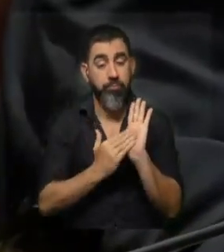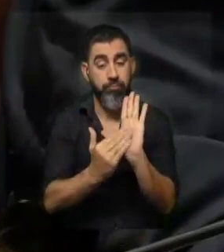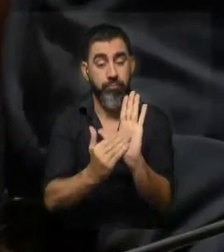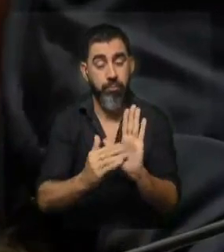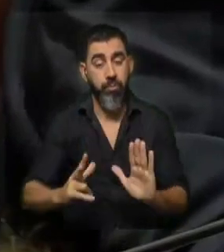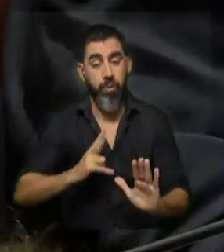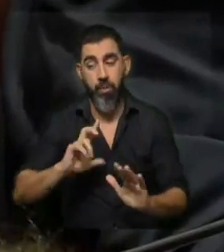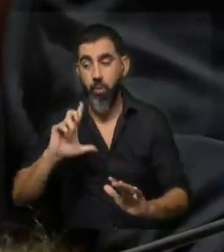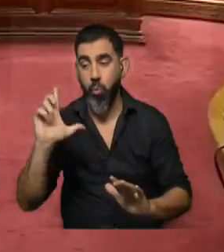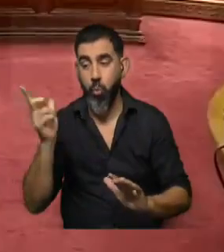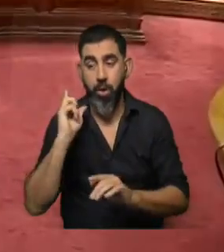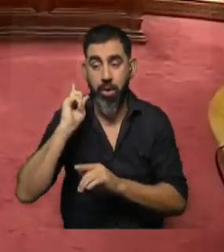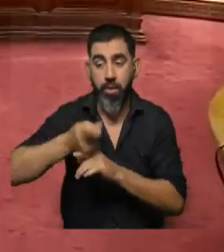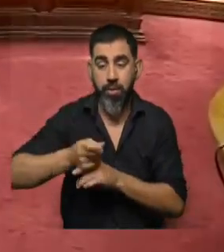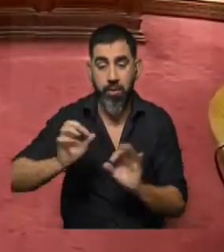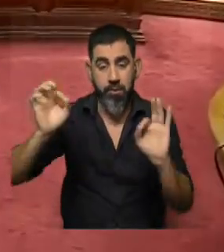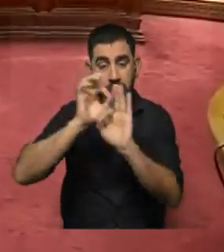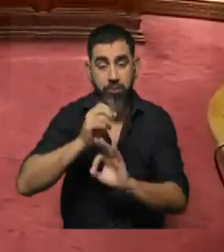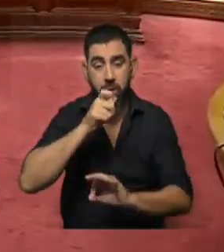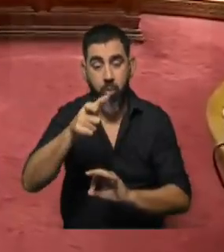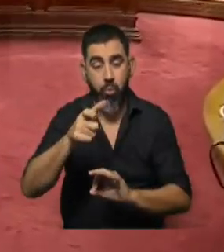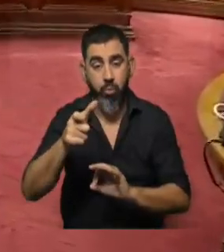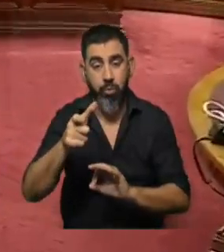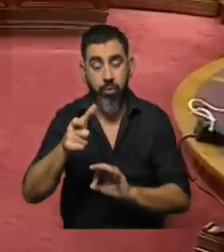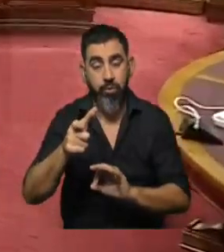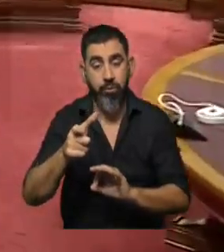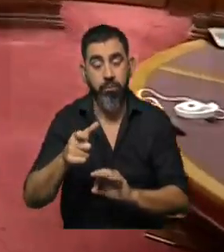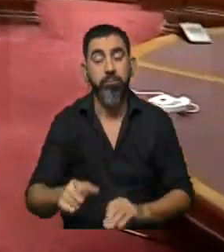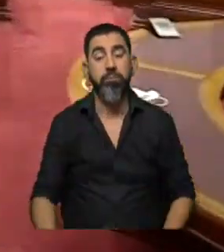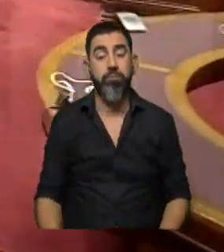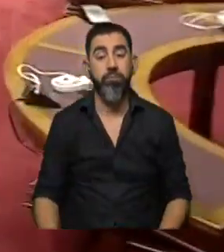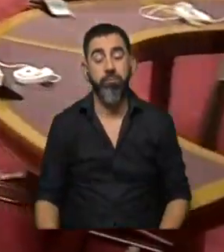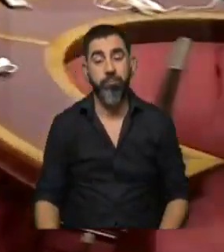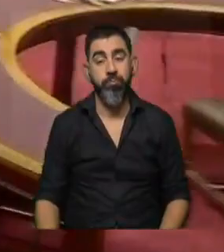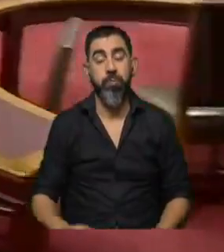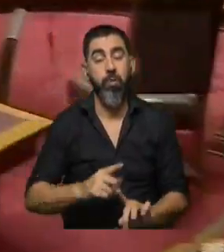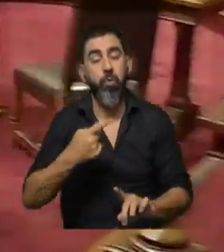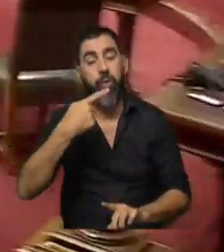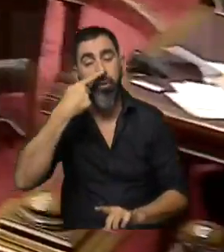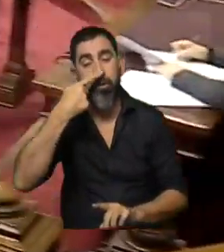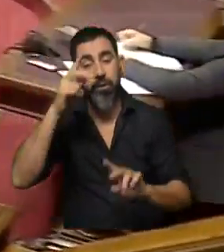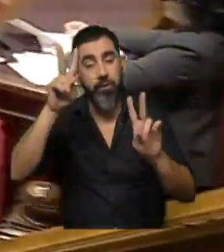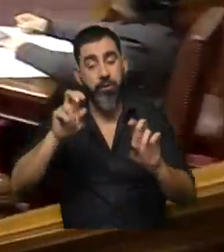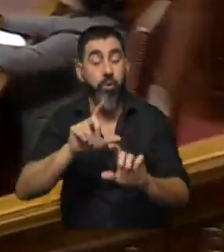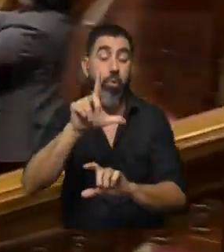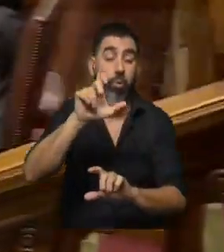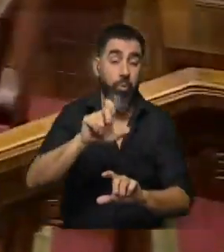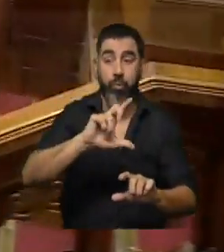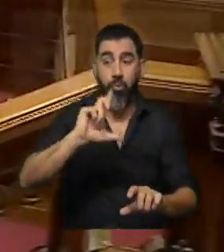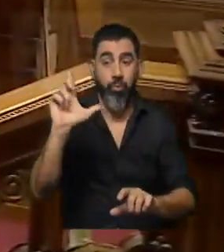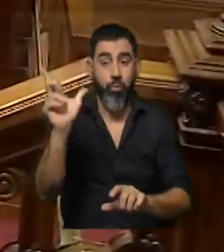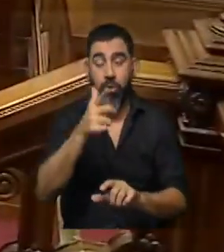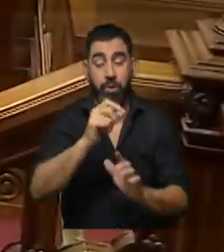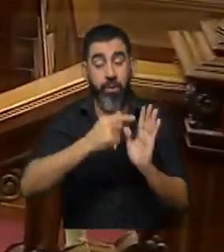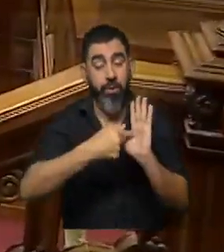privada no existía resolución fundada del jerarca del inciso del organismo declarando interés obviamente al no existir